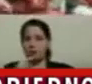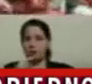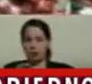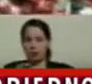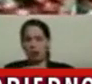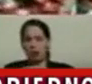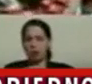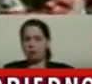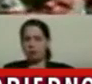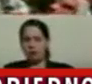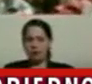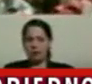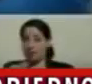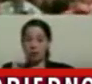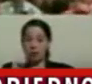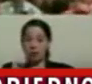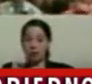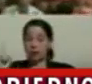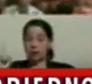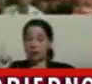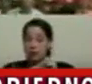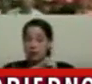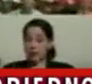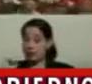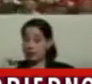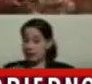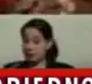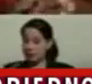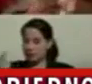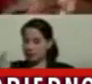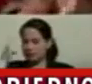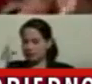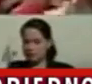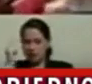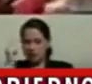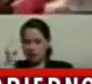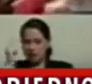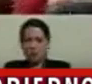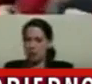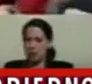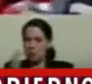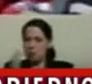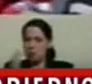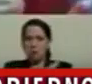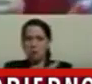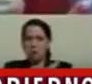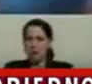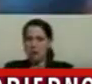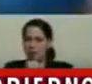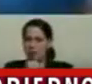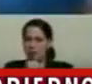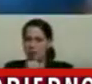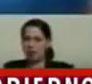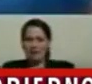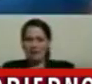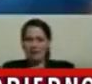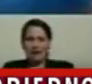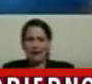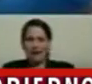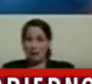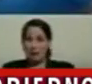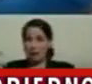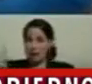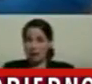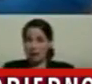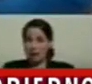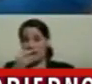Miraflores, entonces ahora quieren dividir y quieren utilizar al chavismo para que el chavismo